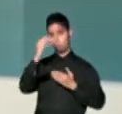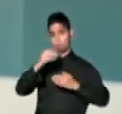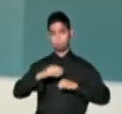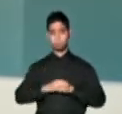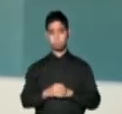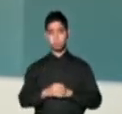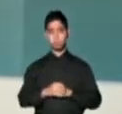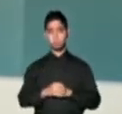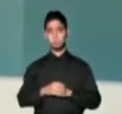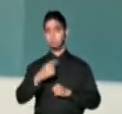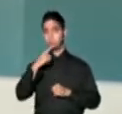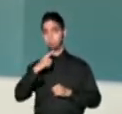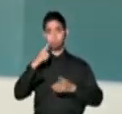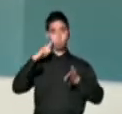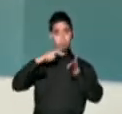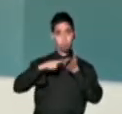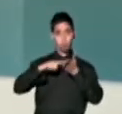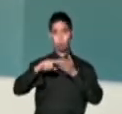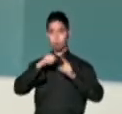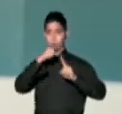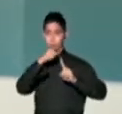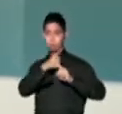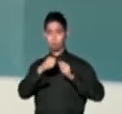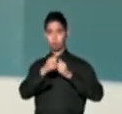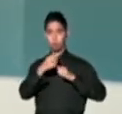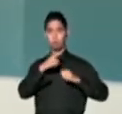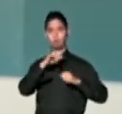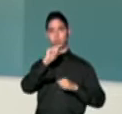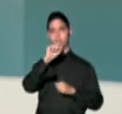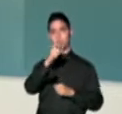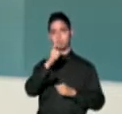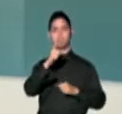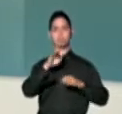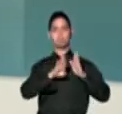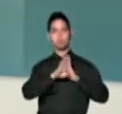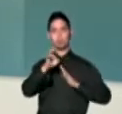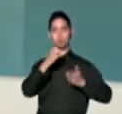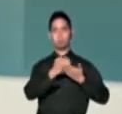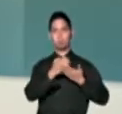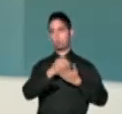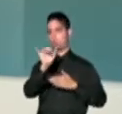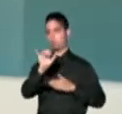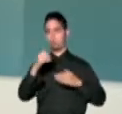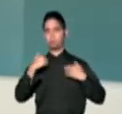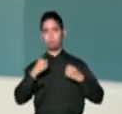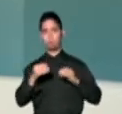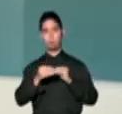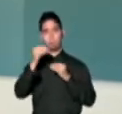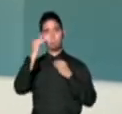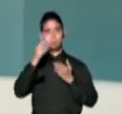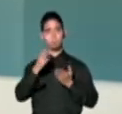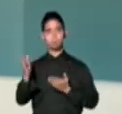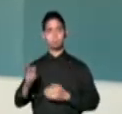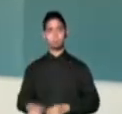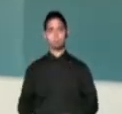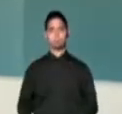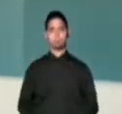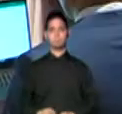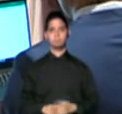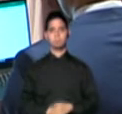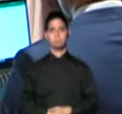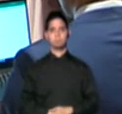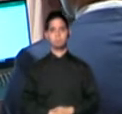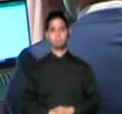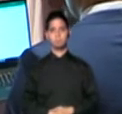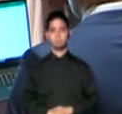donde se analizó su impacto sobre los impuestos sobre el desarrollo económico y la salud. Mayra Acevedo con los detalles. La